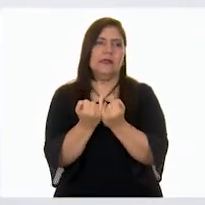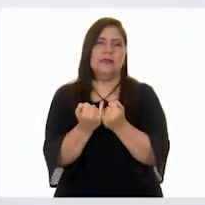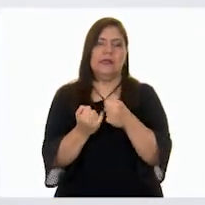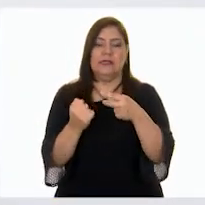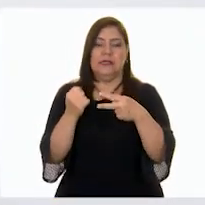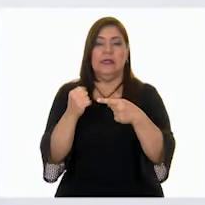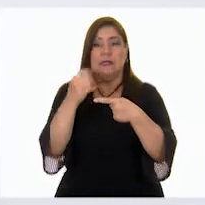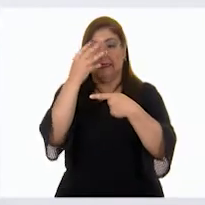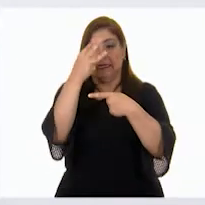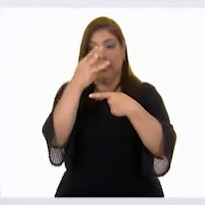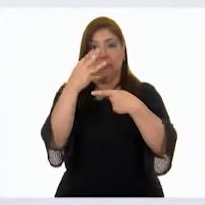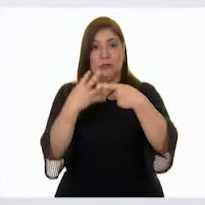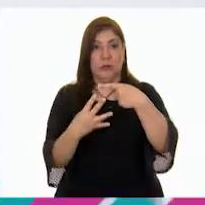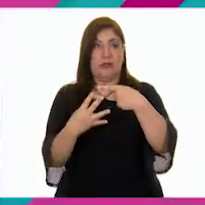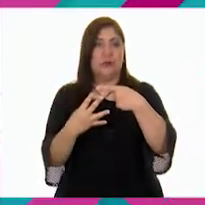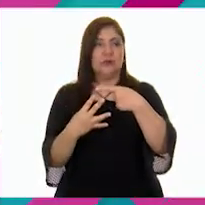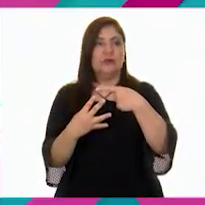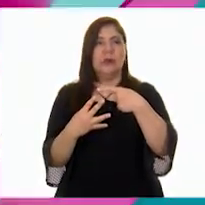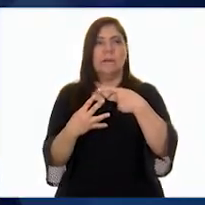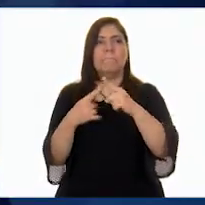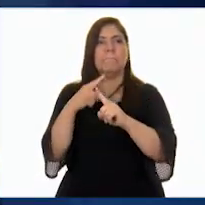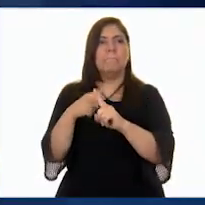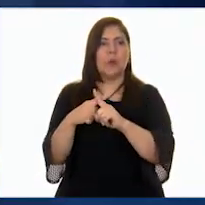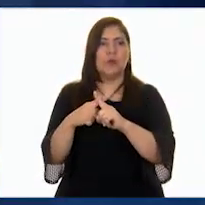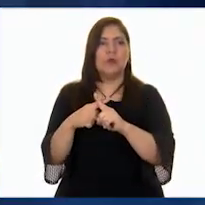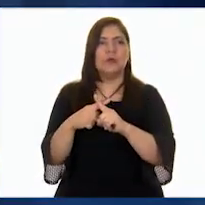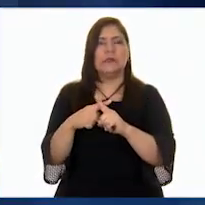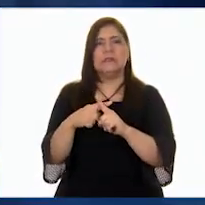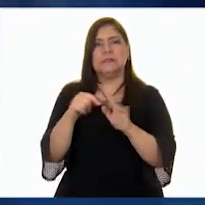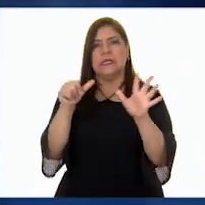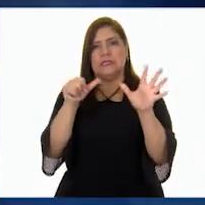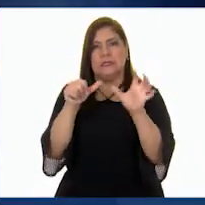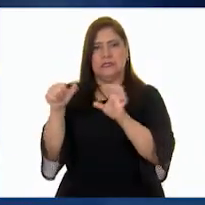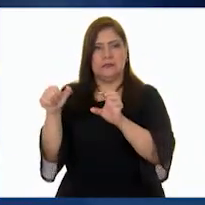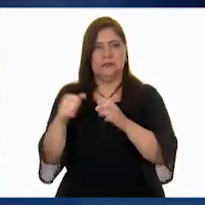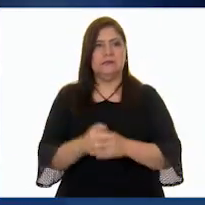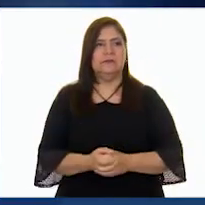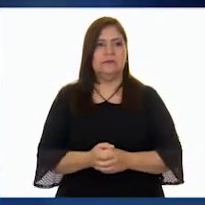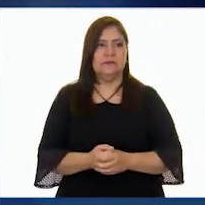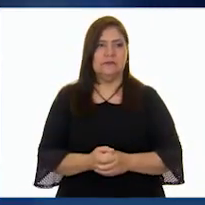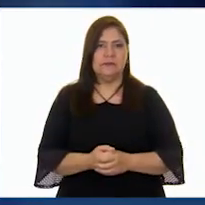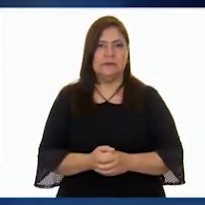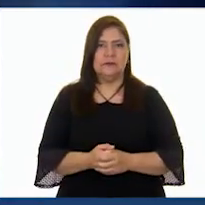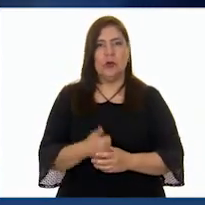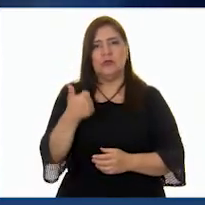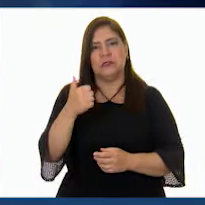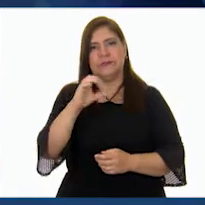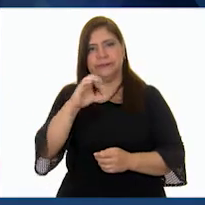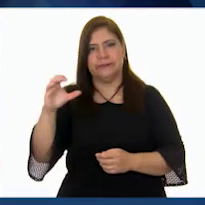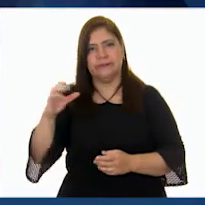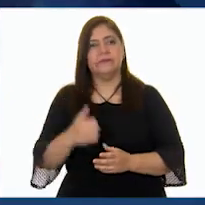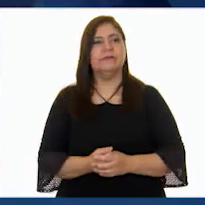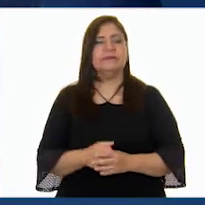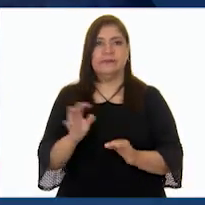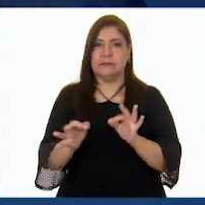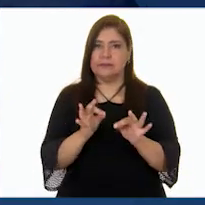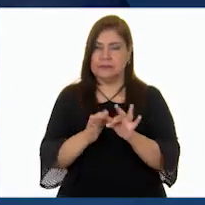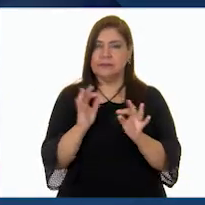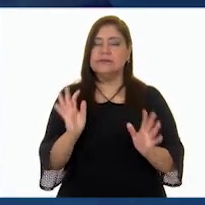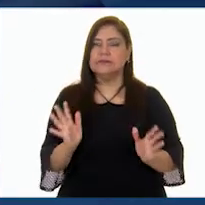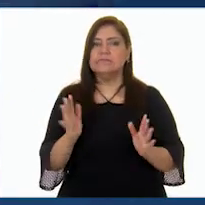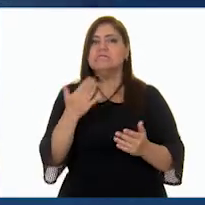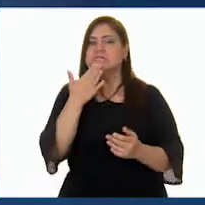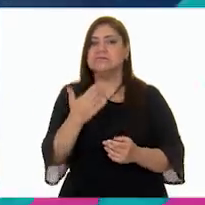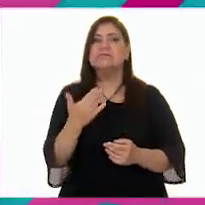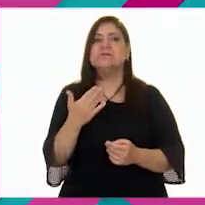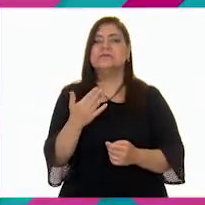3 cuartos por 600. Ahí. Listo. Y esto nos va a dar